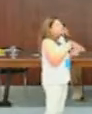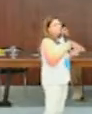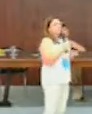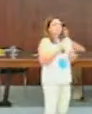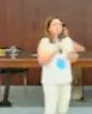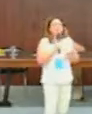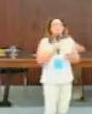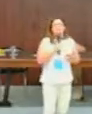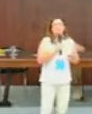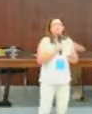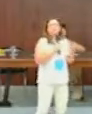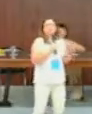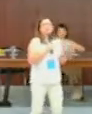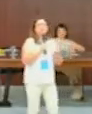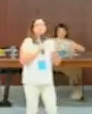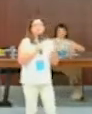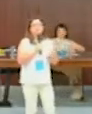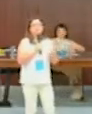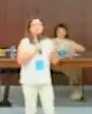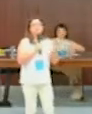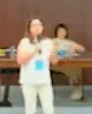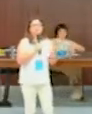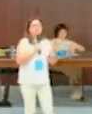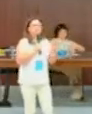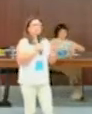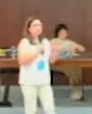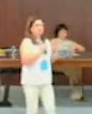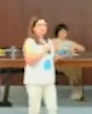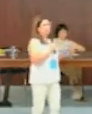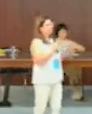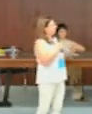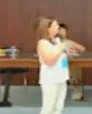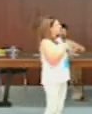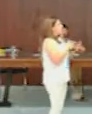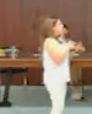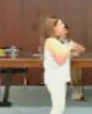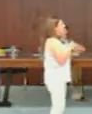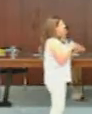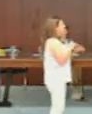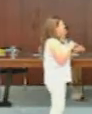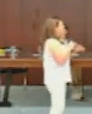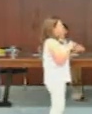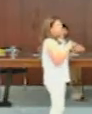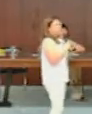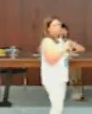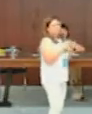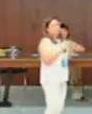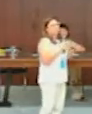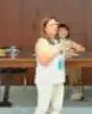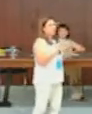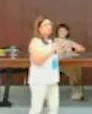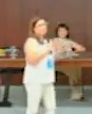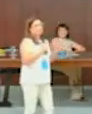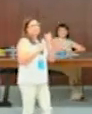El consultorio debe ser en lo posible un lugar adecuado, aireado, sobre todo con los calores que hacen tanto en el